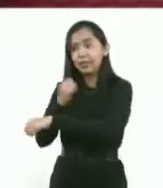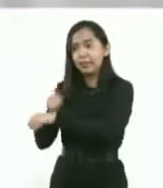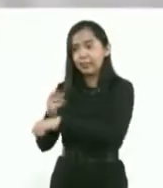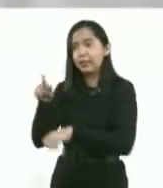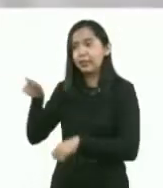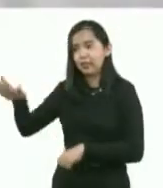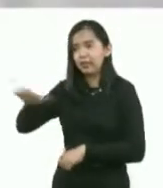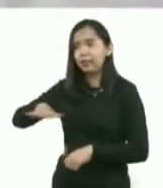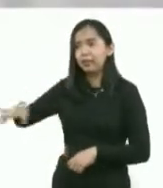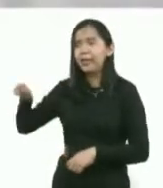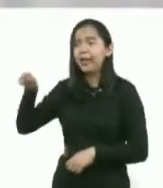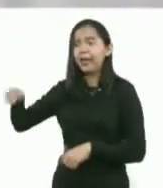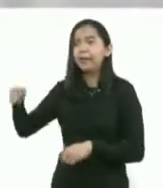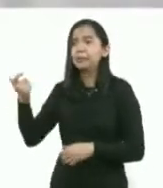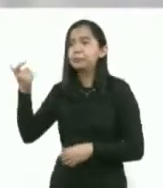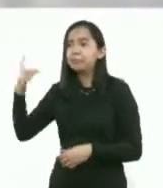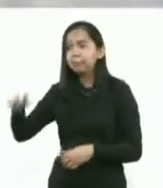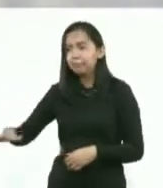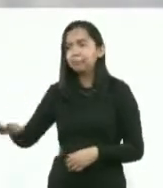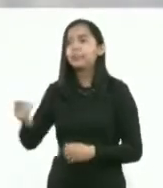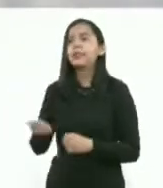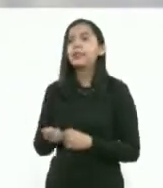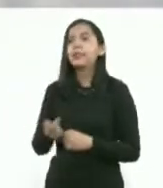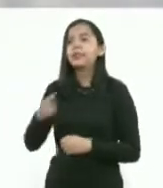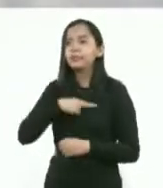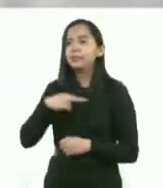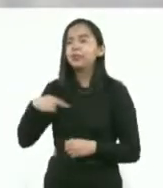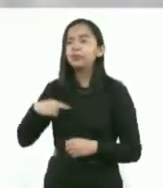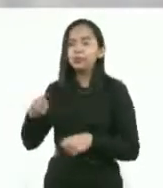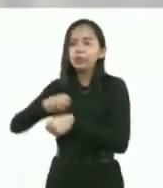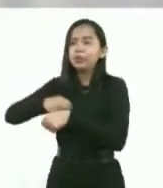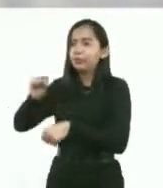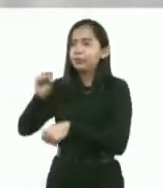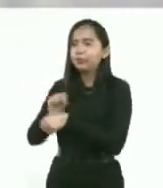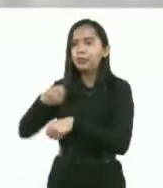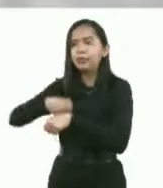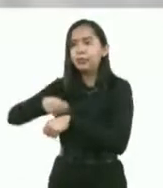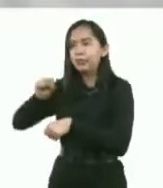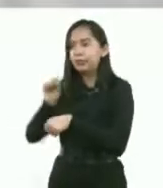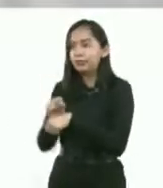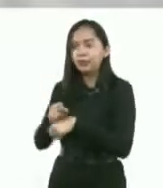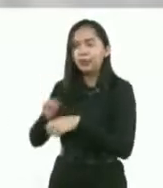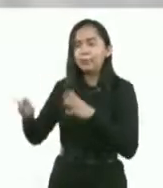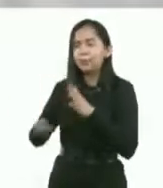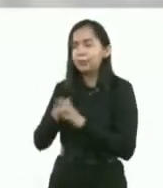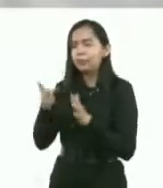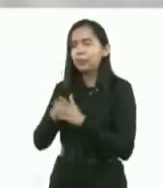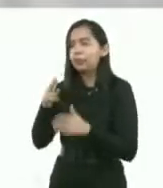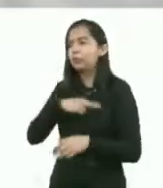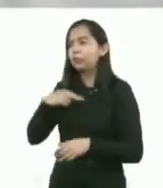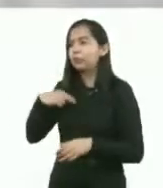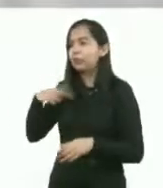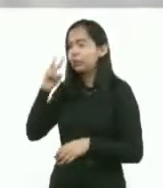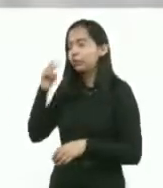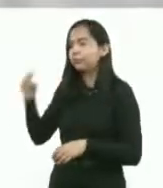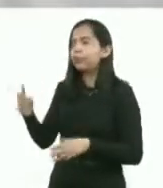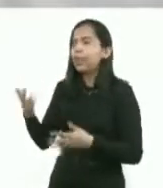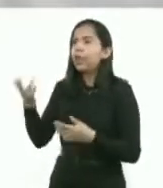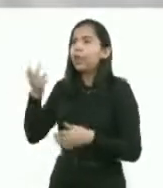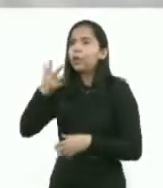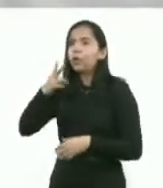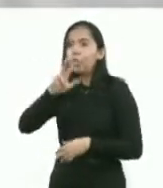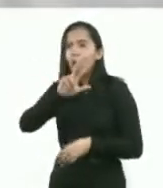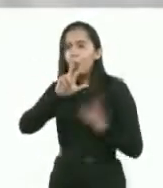precios sin duda, y lo hemos estado comprobando semana con semana. Abajo de los 800 pesos,